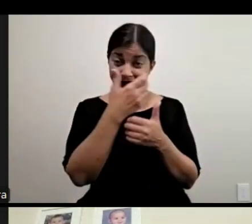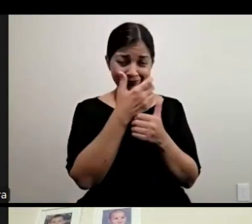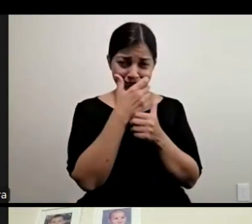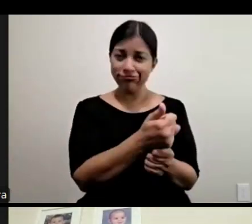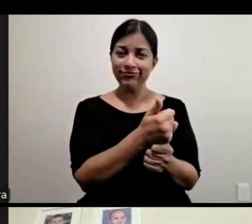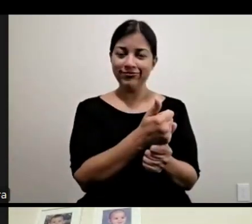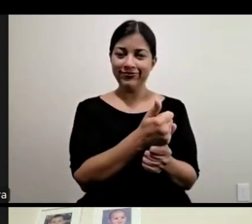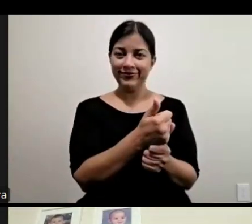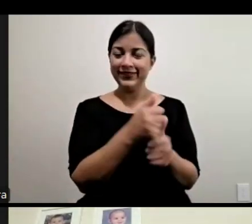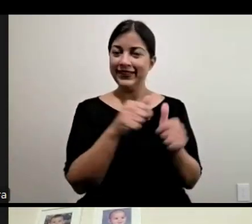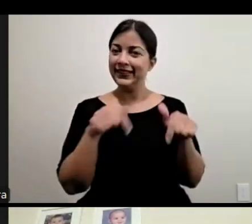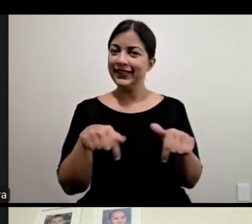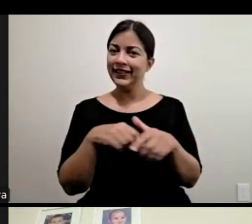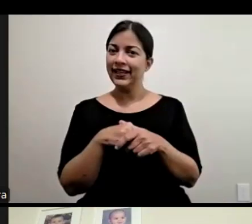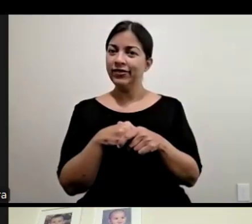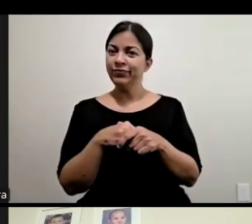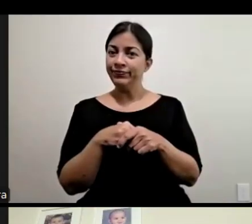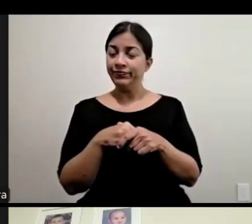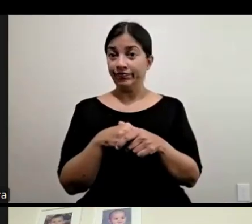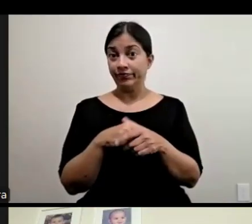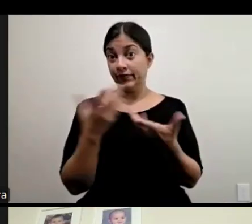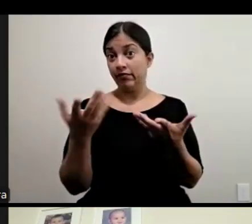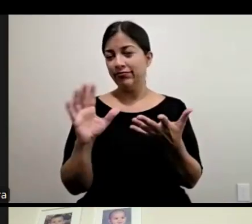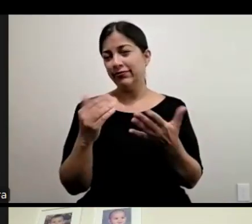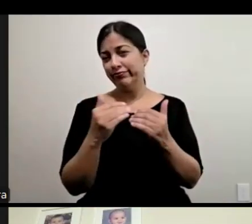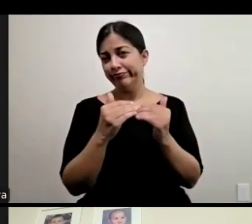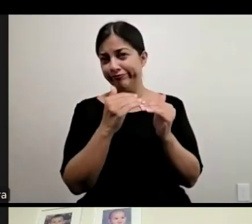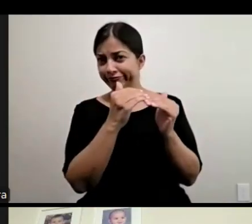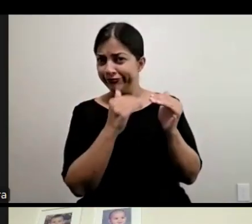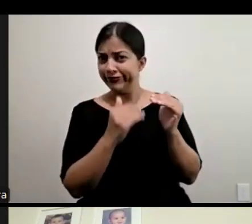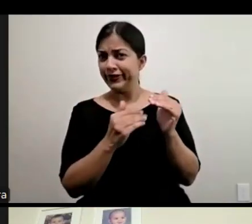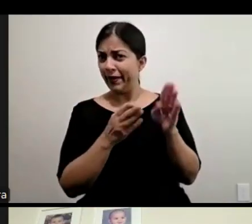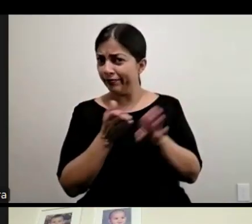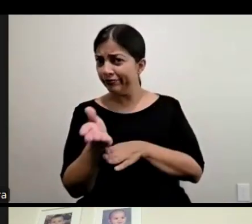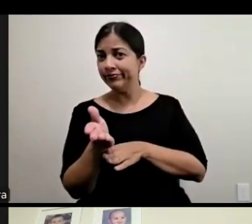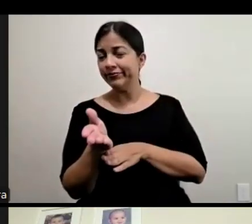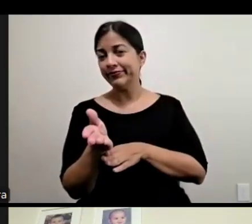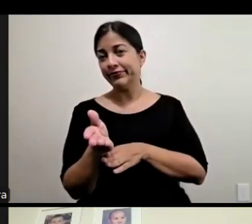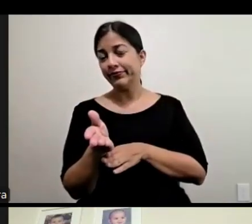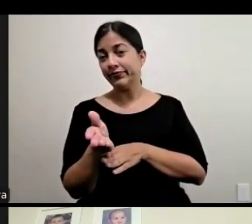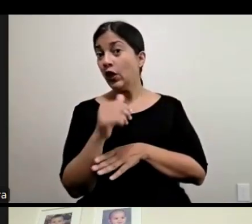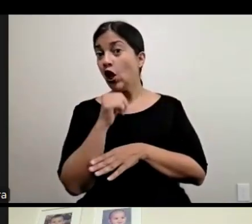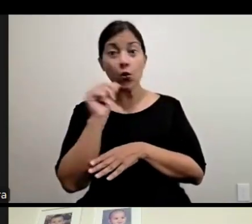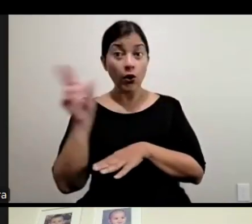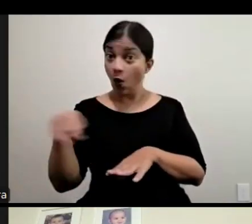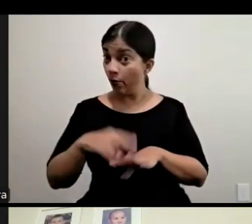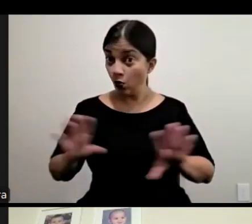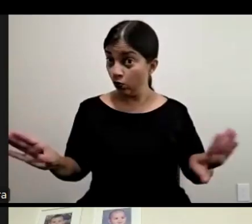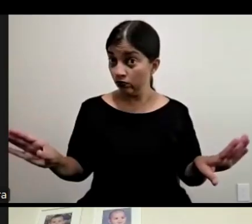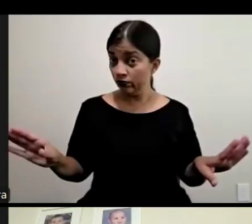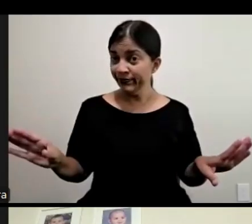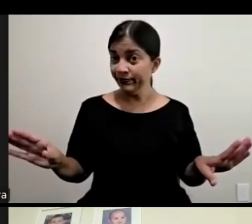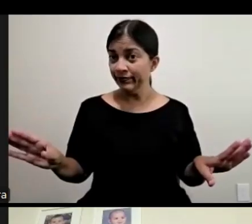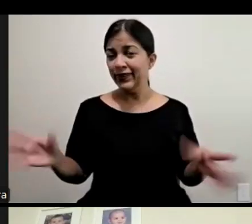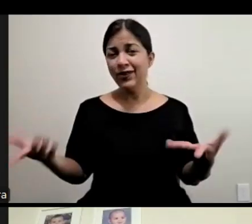en esta subdivisión, será, ¿verdad? En esta especialidad que no es común y que pues uno dice, no,